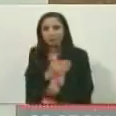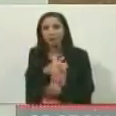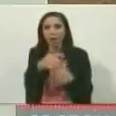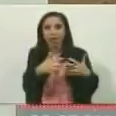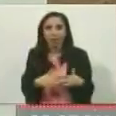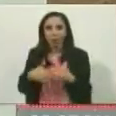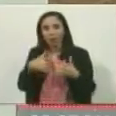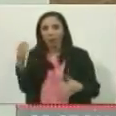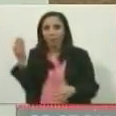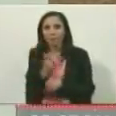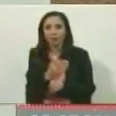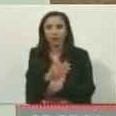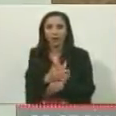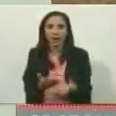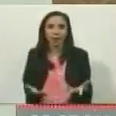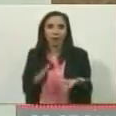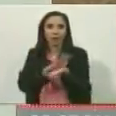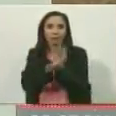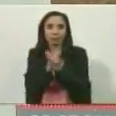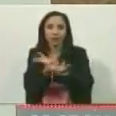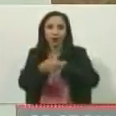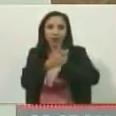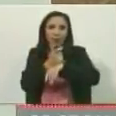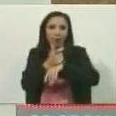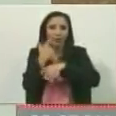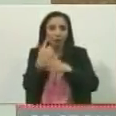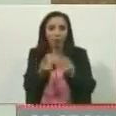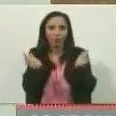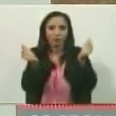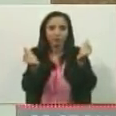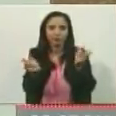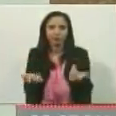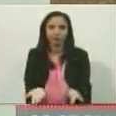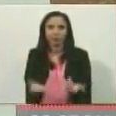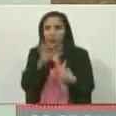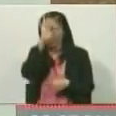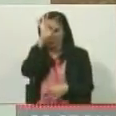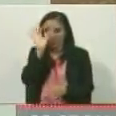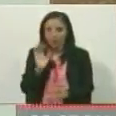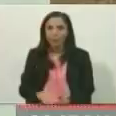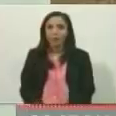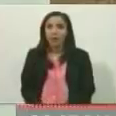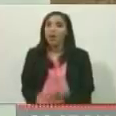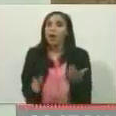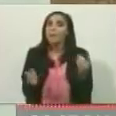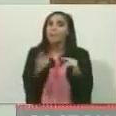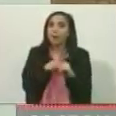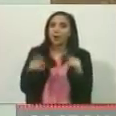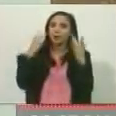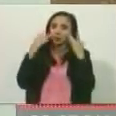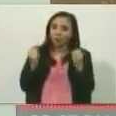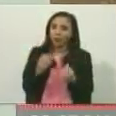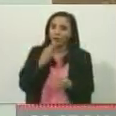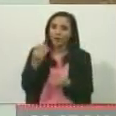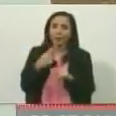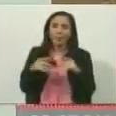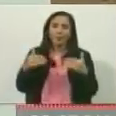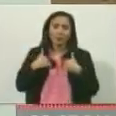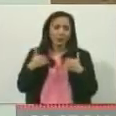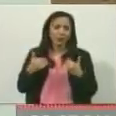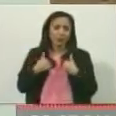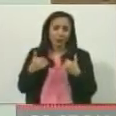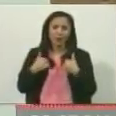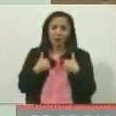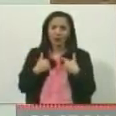Unidos van a producir un quiebre de gobierno. ¿Está entendiendo la cosa? Lo que sí sabemos es que el sufrimiento del pueblo venezolano